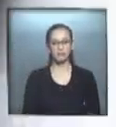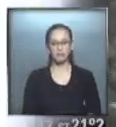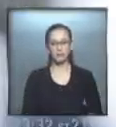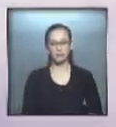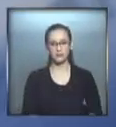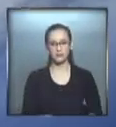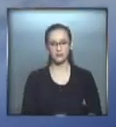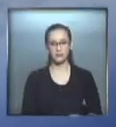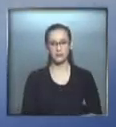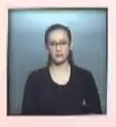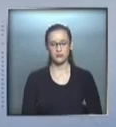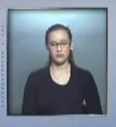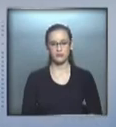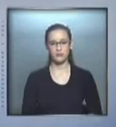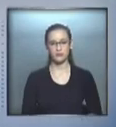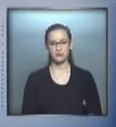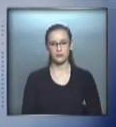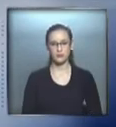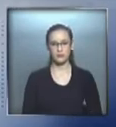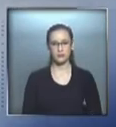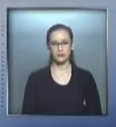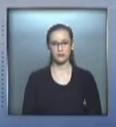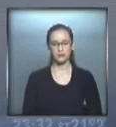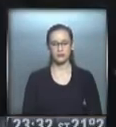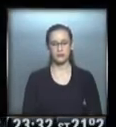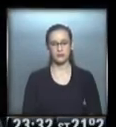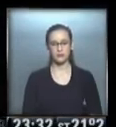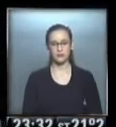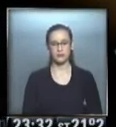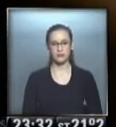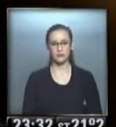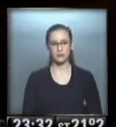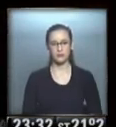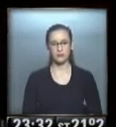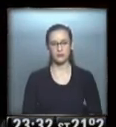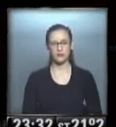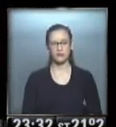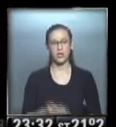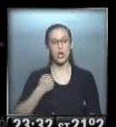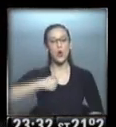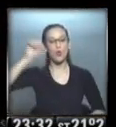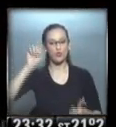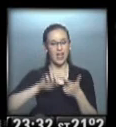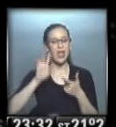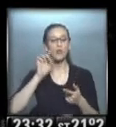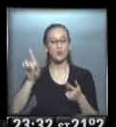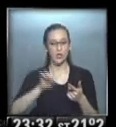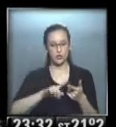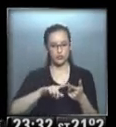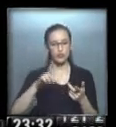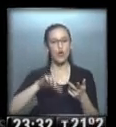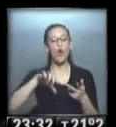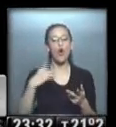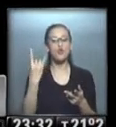Cruz Rusia, Estados Unidos y el enviado especial de la ONU